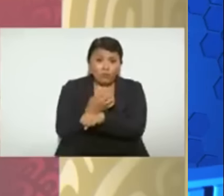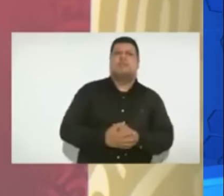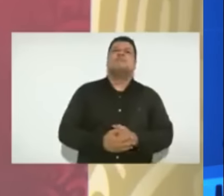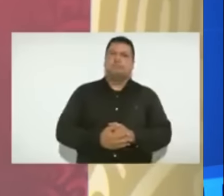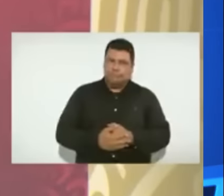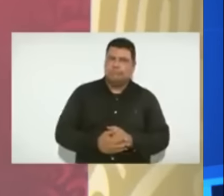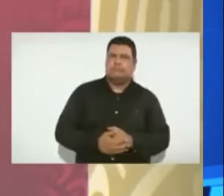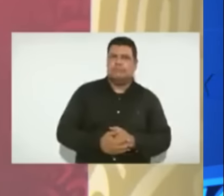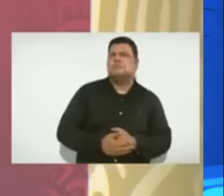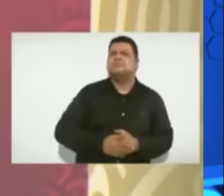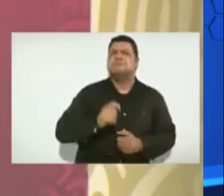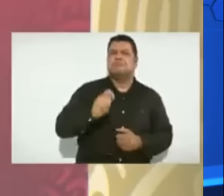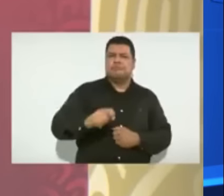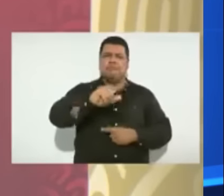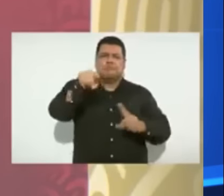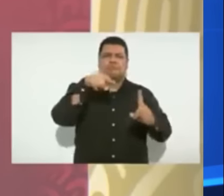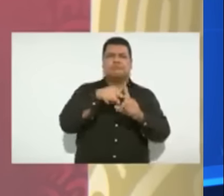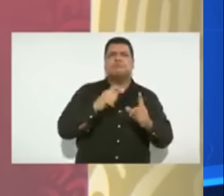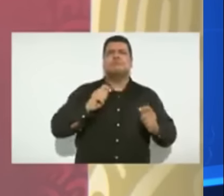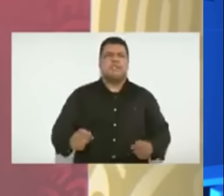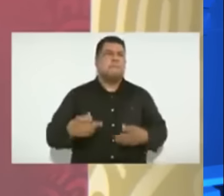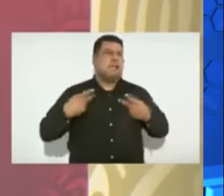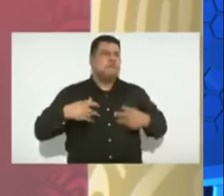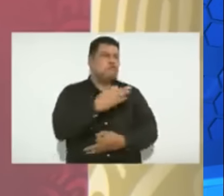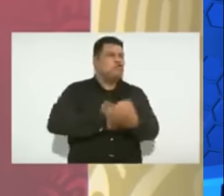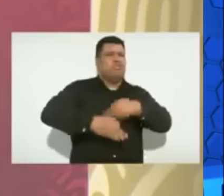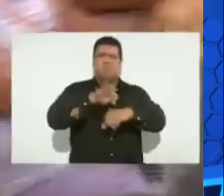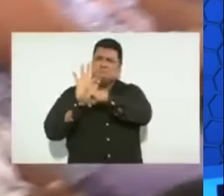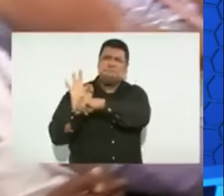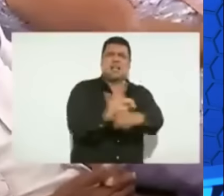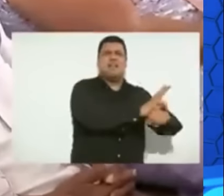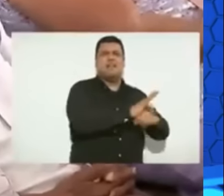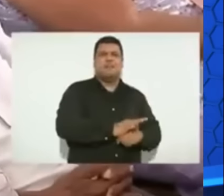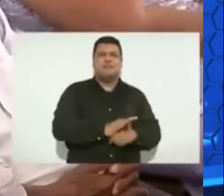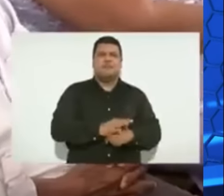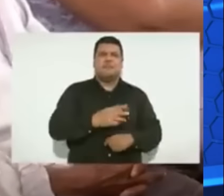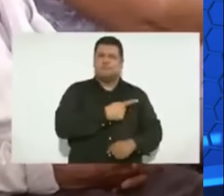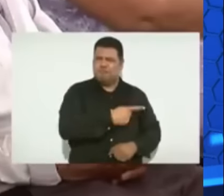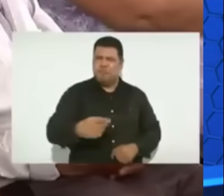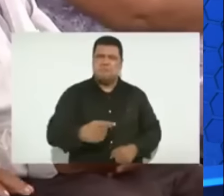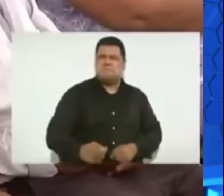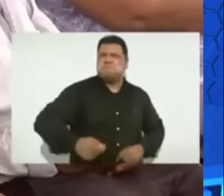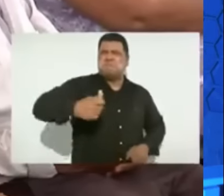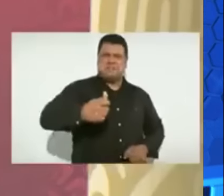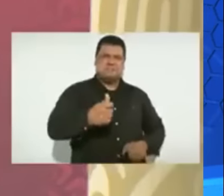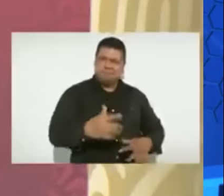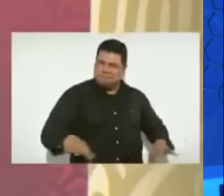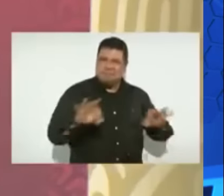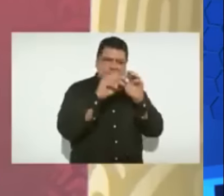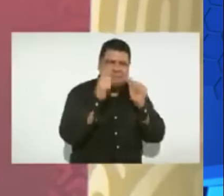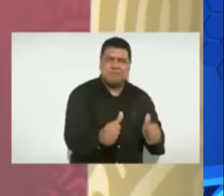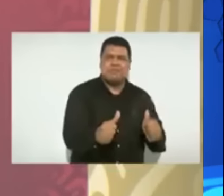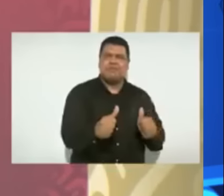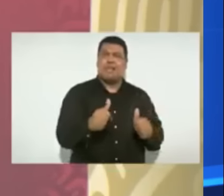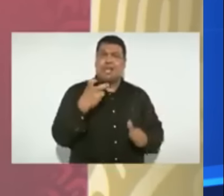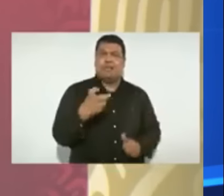país. El principio de por el bien de todos, primero los pobres. Eso no va a cambiar a